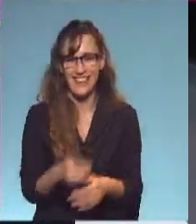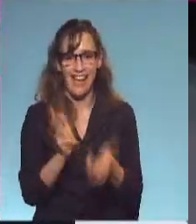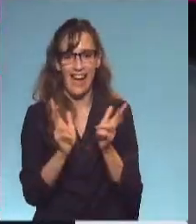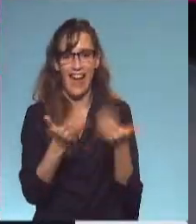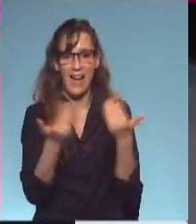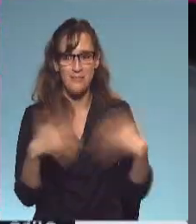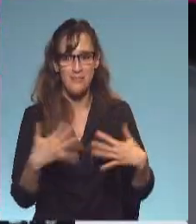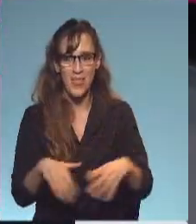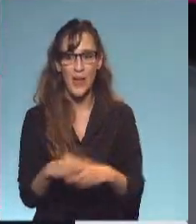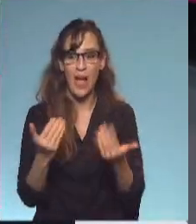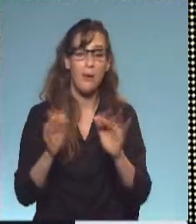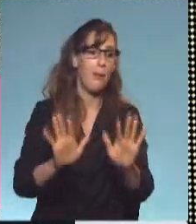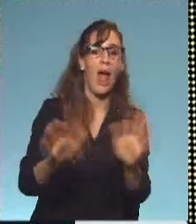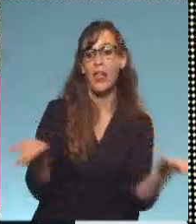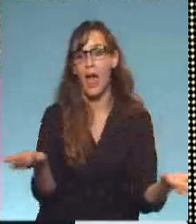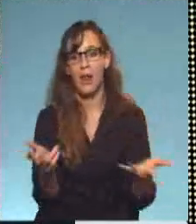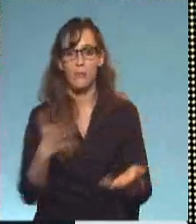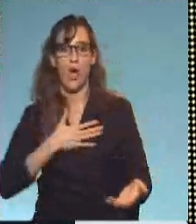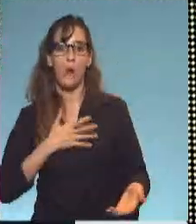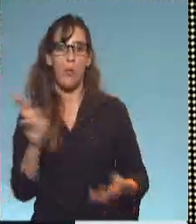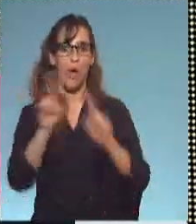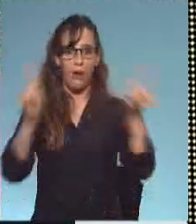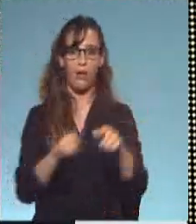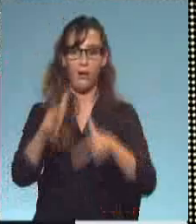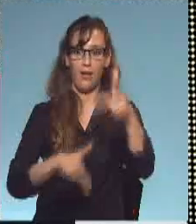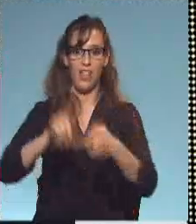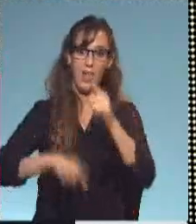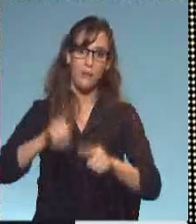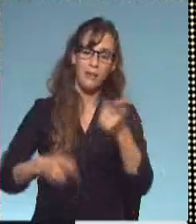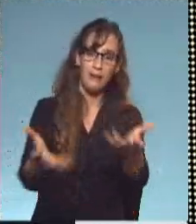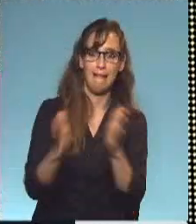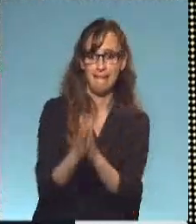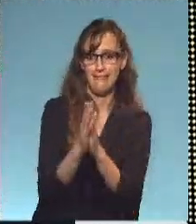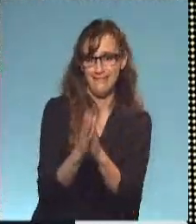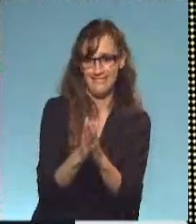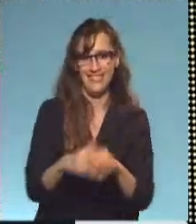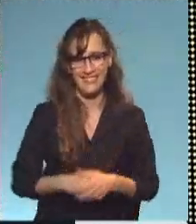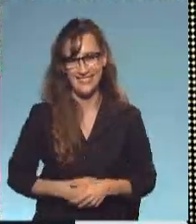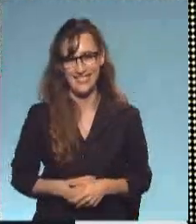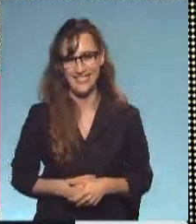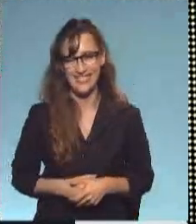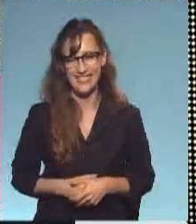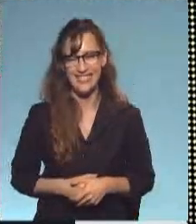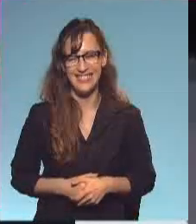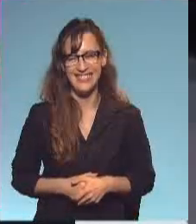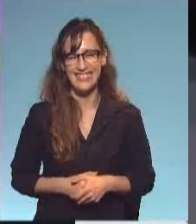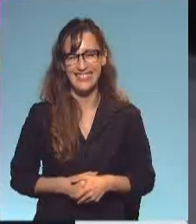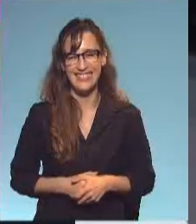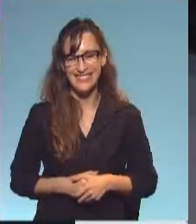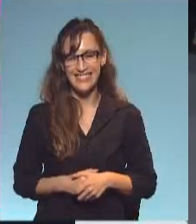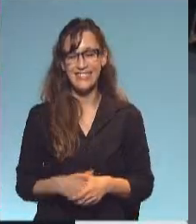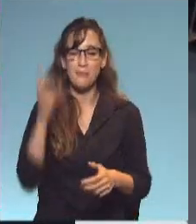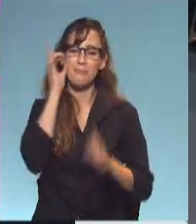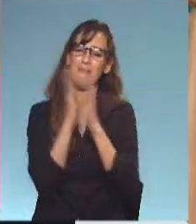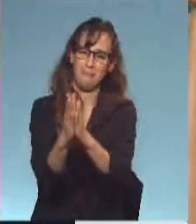Hacésela fácil a alguien, hacésela fácil a las chicas. Mira. Claro. Las bancamos, chicas.